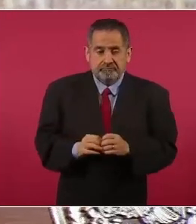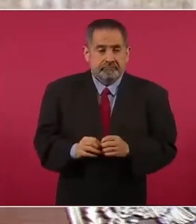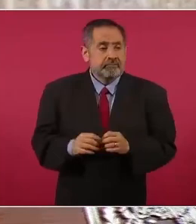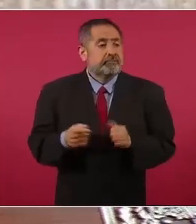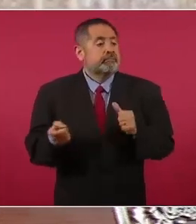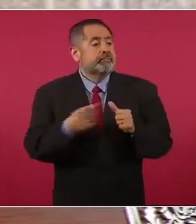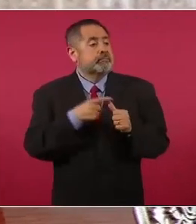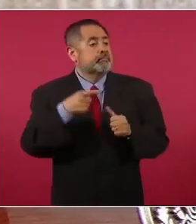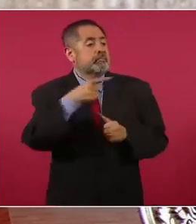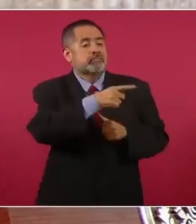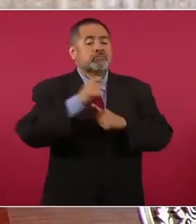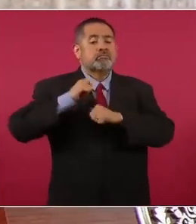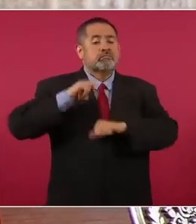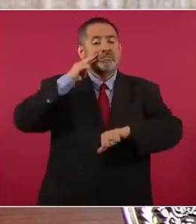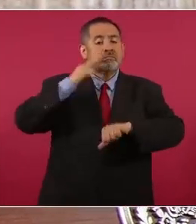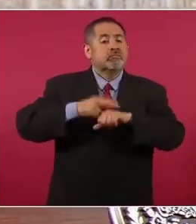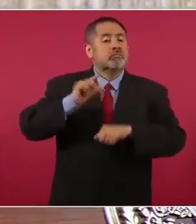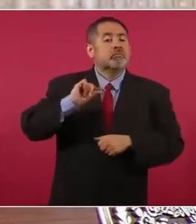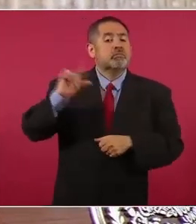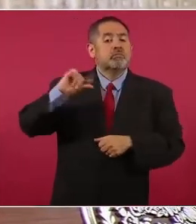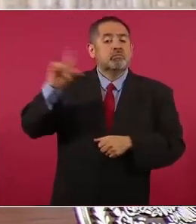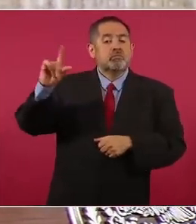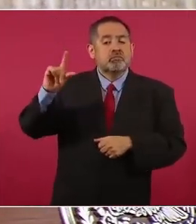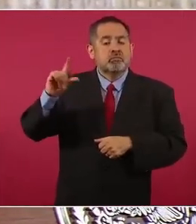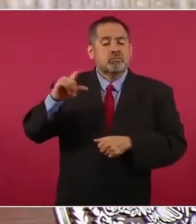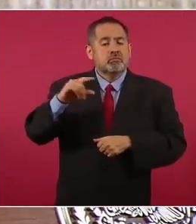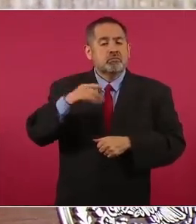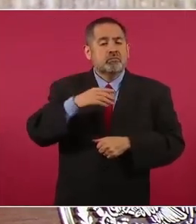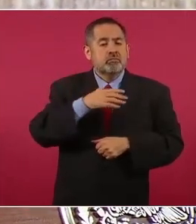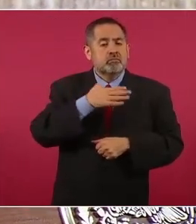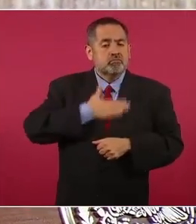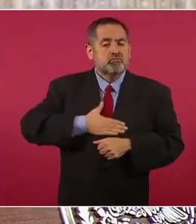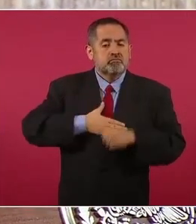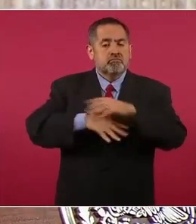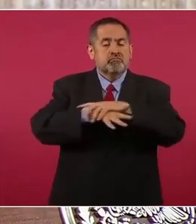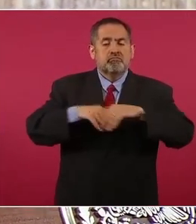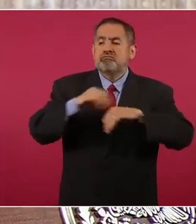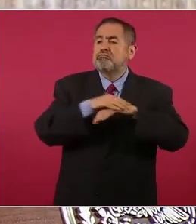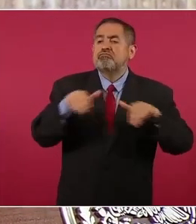autoridades electorales imparciales